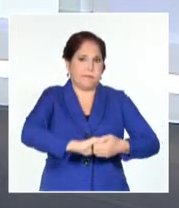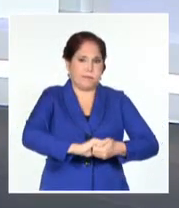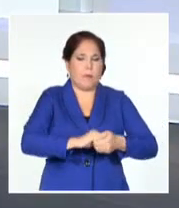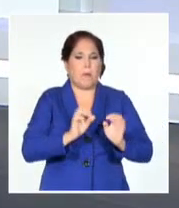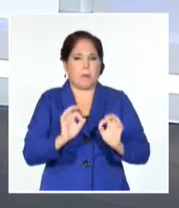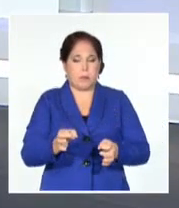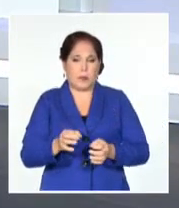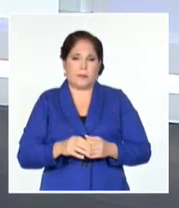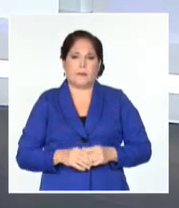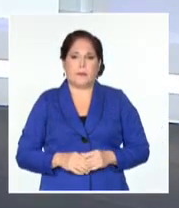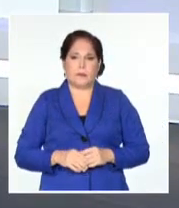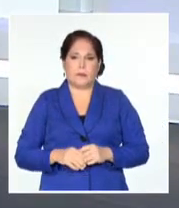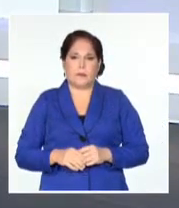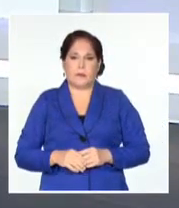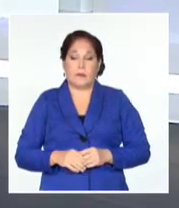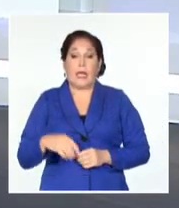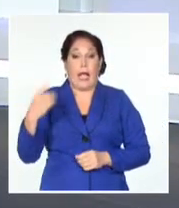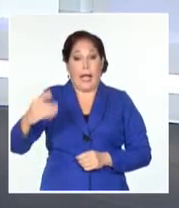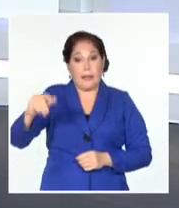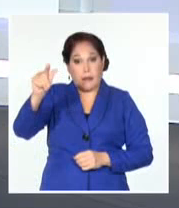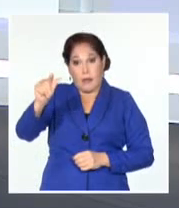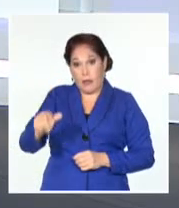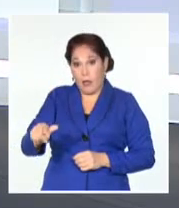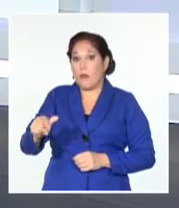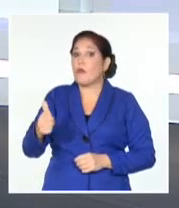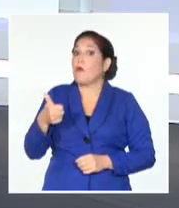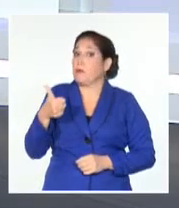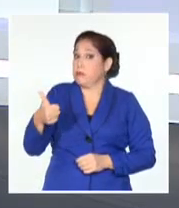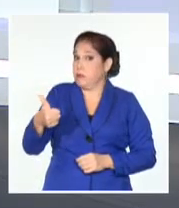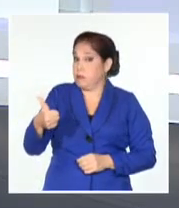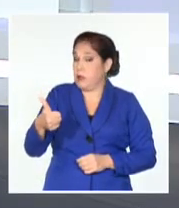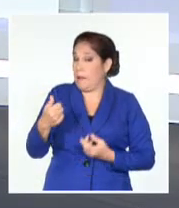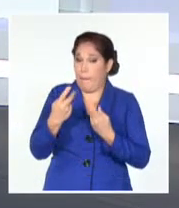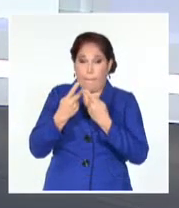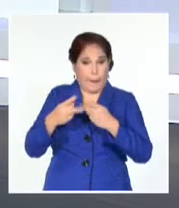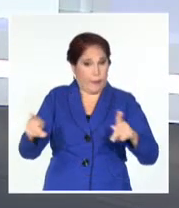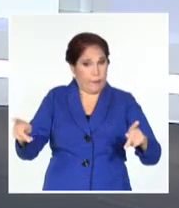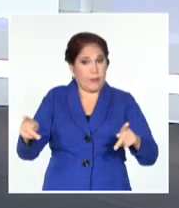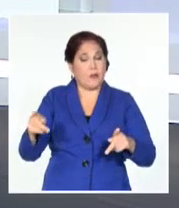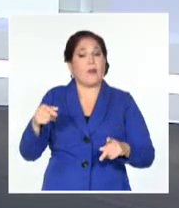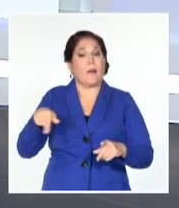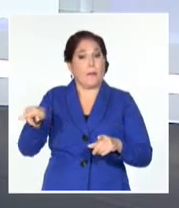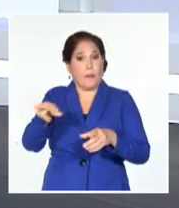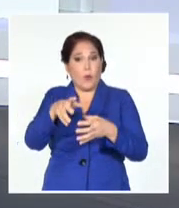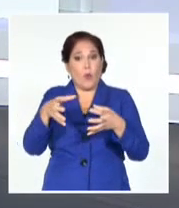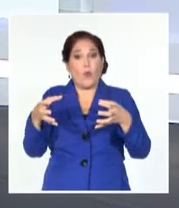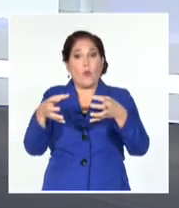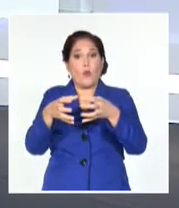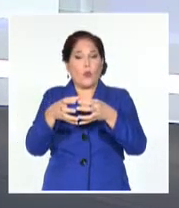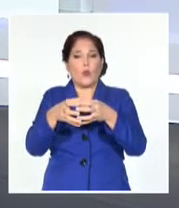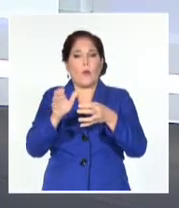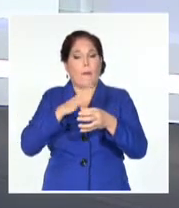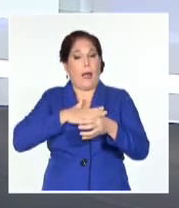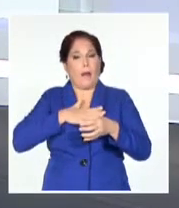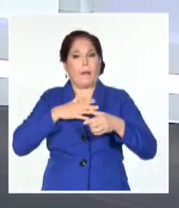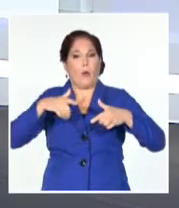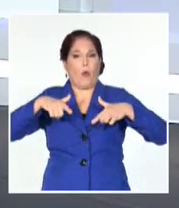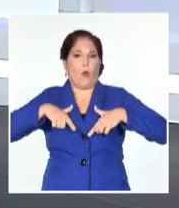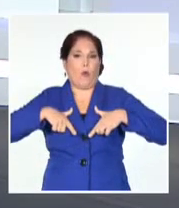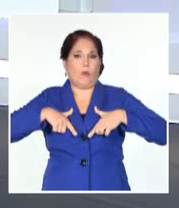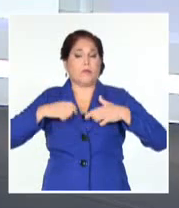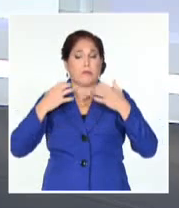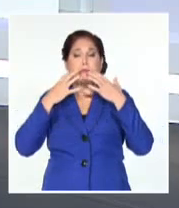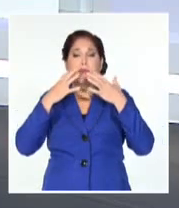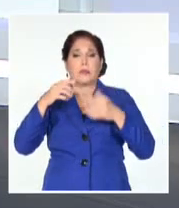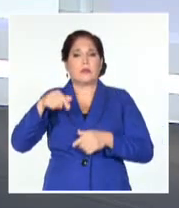estamos hablando de un entrenador con méritos suficientes para integrar el cuadro de honor de los que han desempeñado